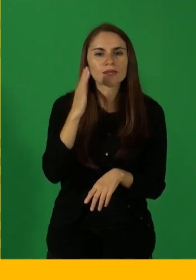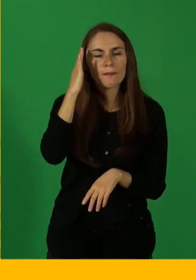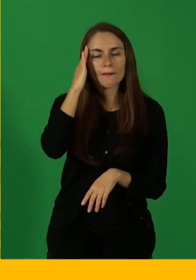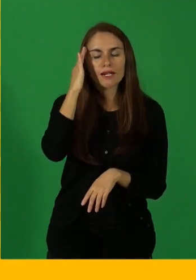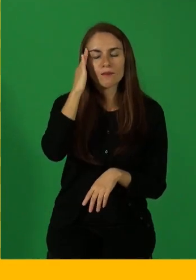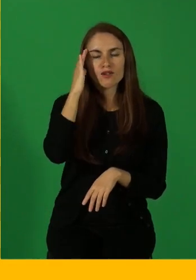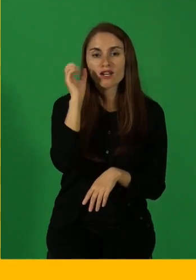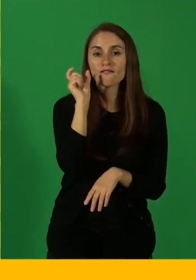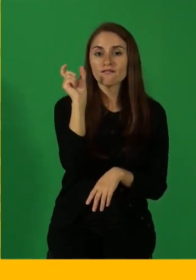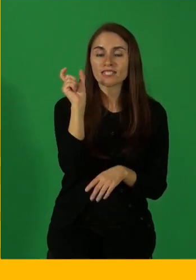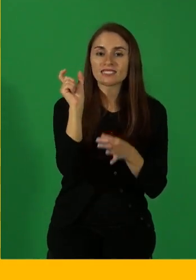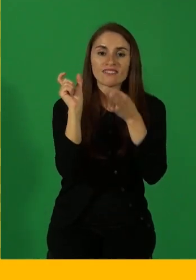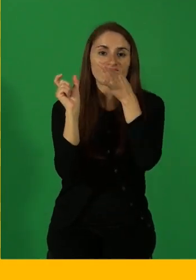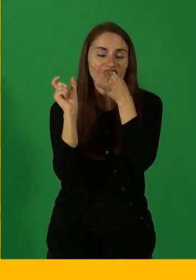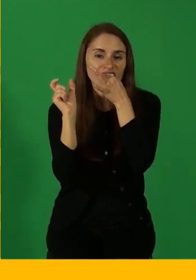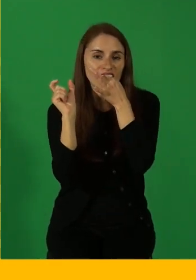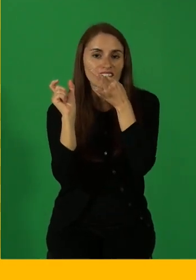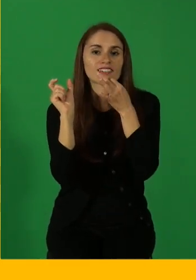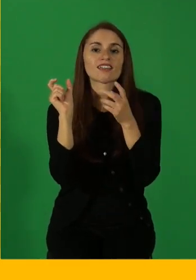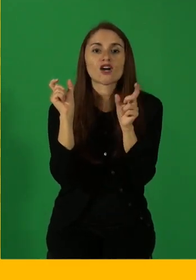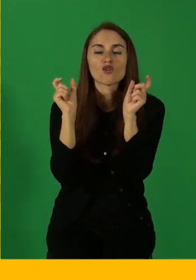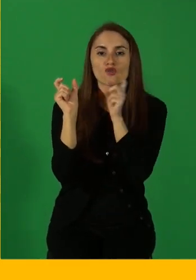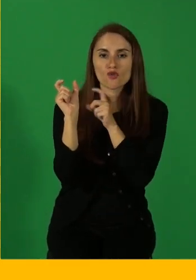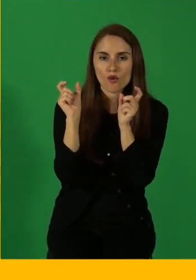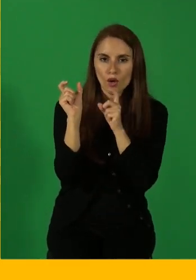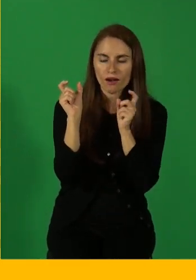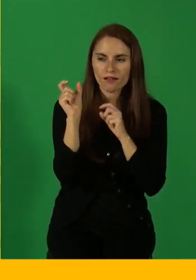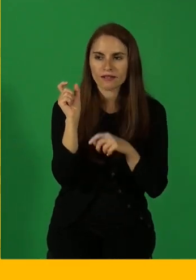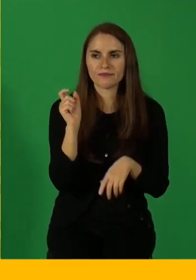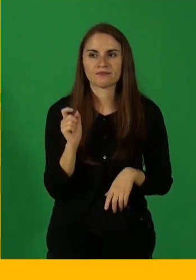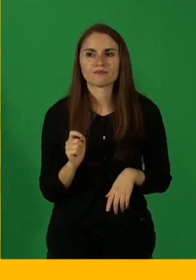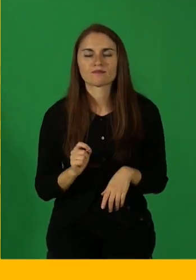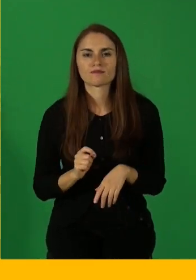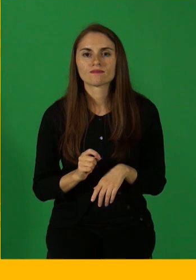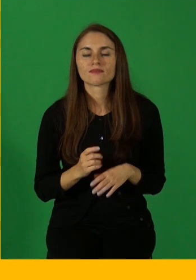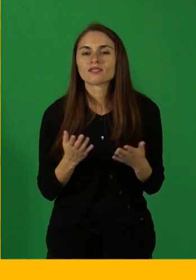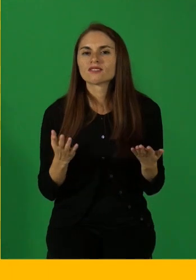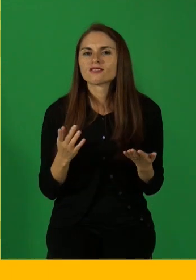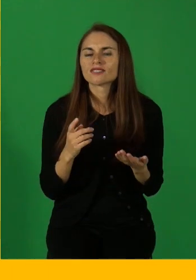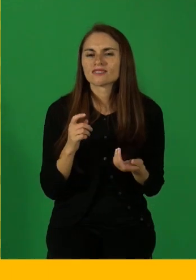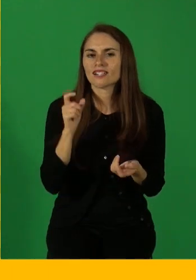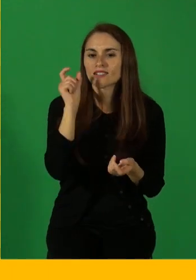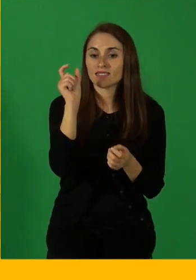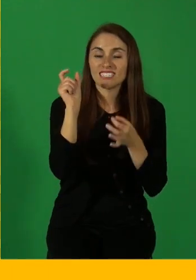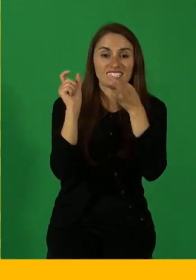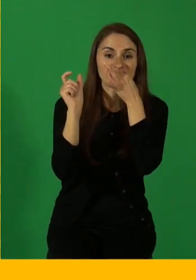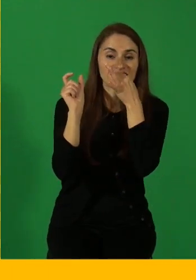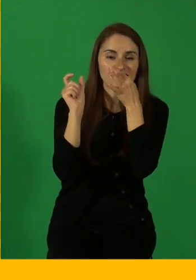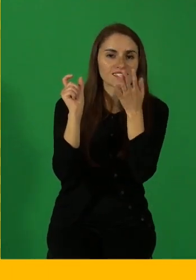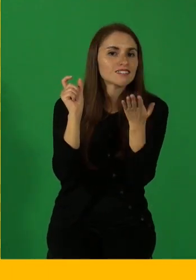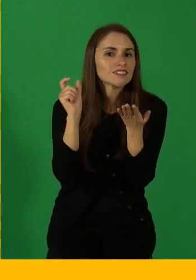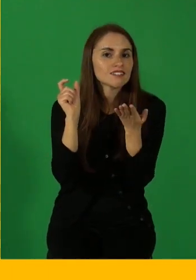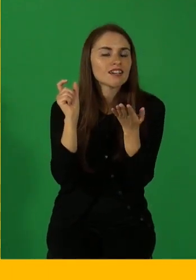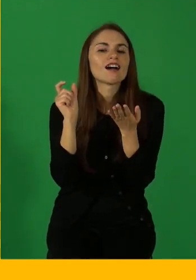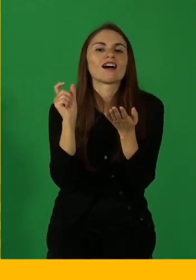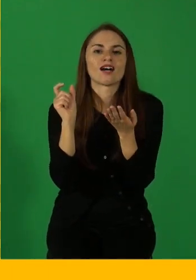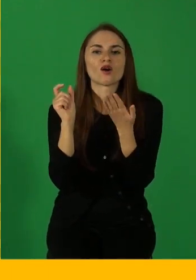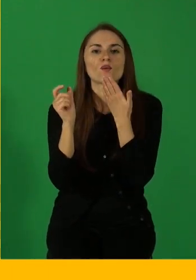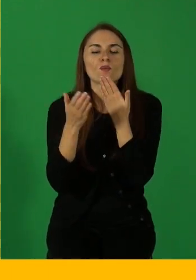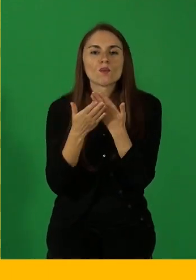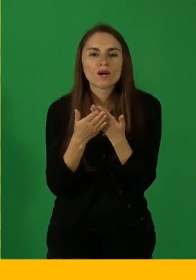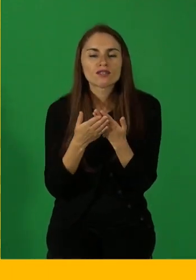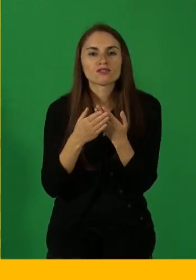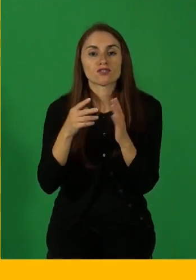tu mente las fichas verdes y las fichas rojas. ¿Qué significa la ficha verde? Que vas a ocuparla cuando